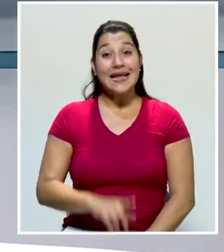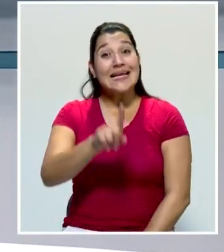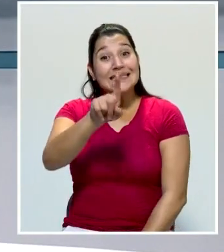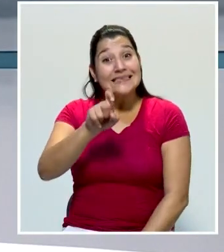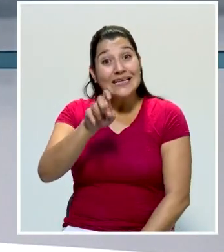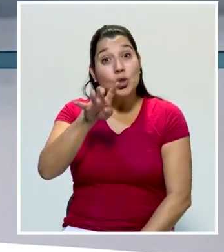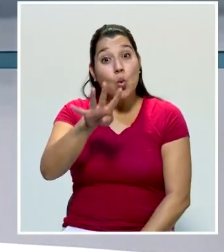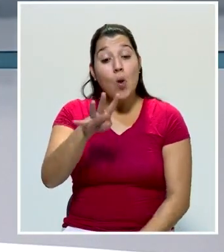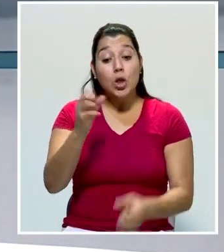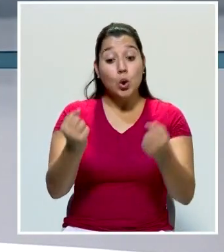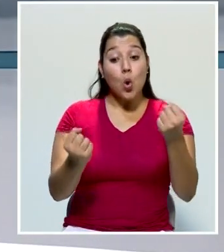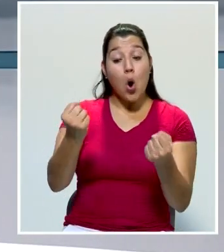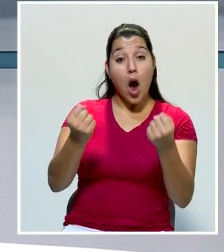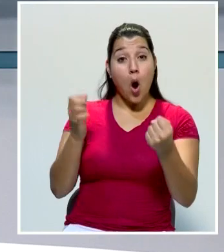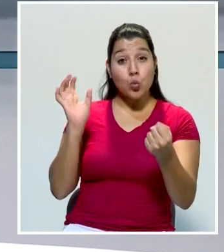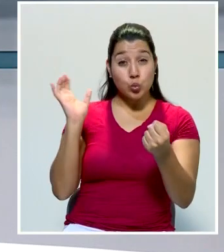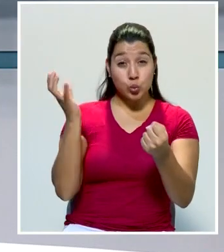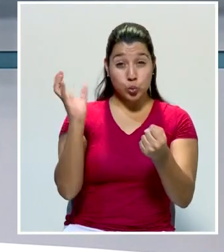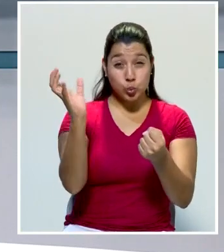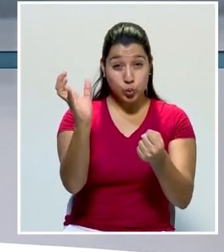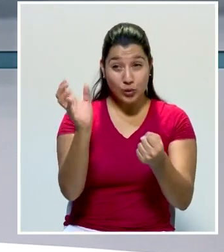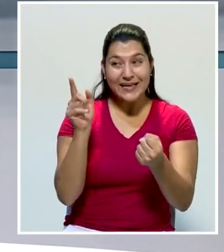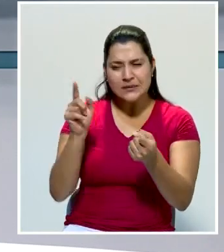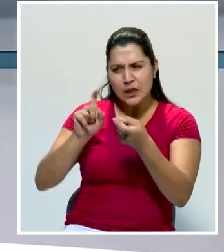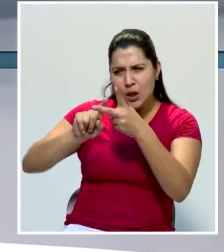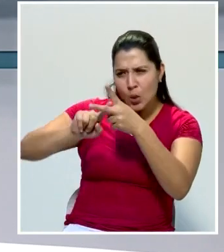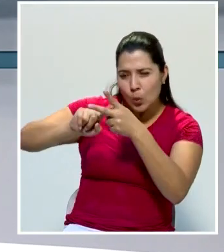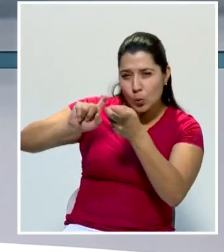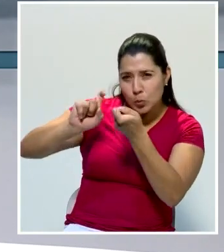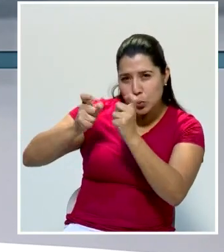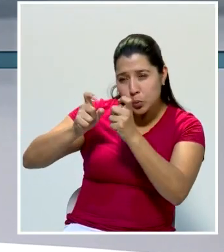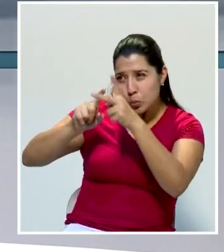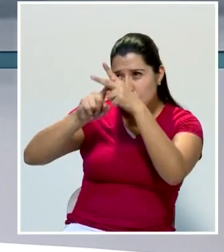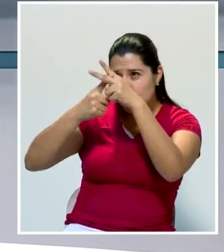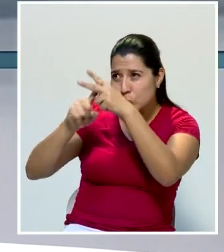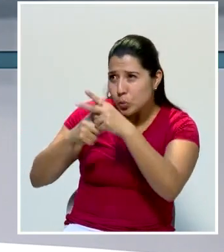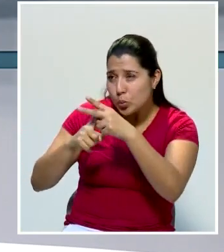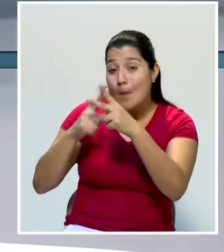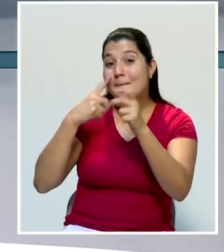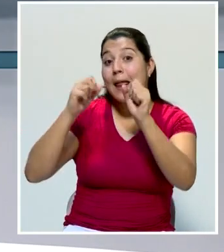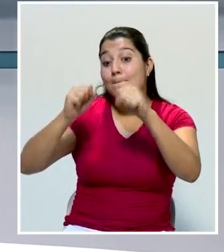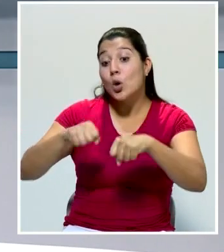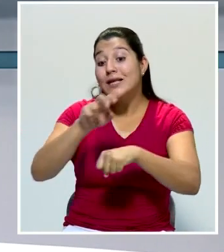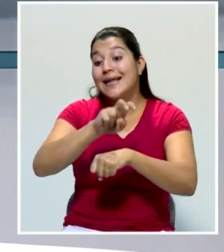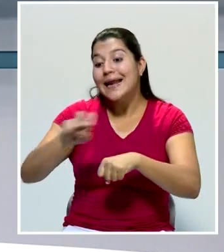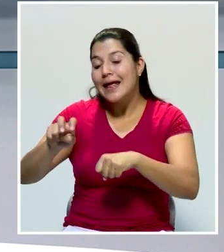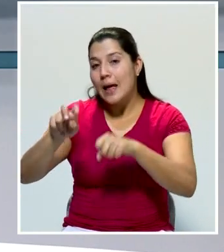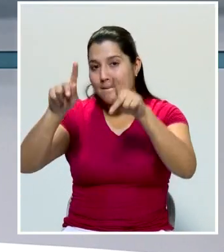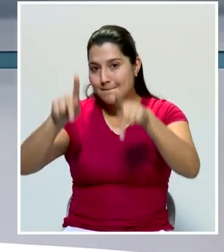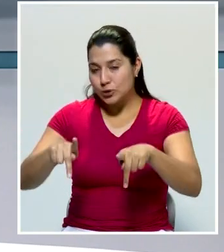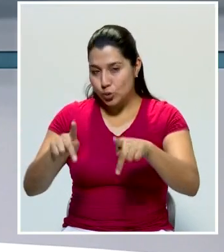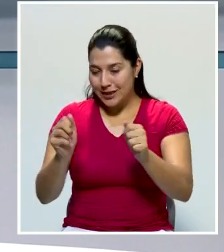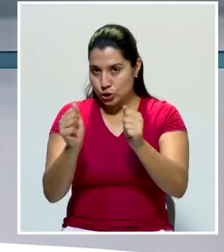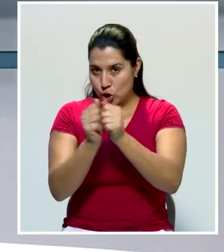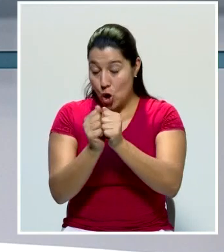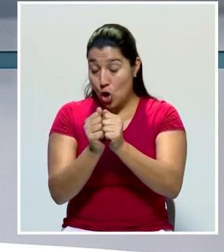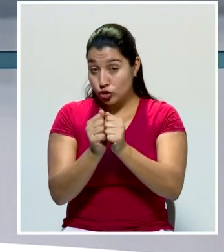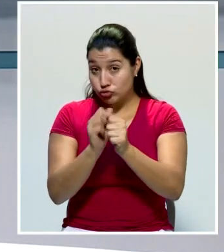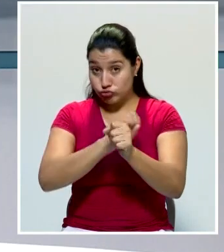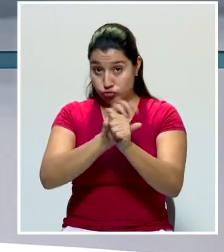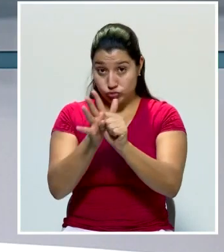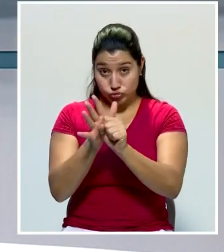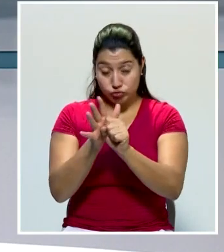104 ambulancias serán adaptadas para traslado de pacientes con coronavirus. Dentro de las especificaciones